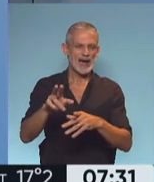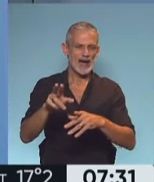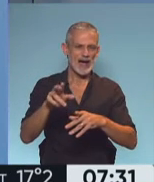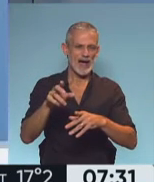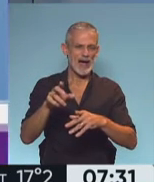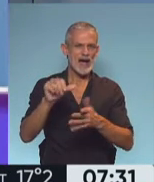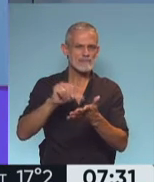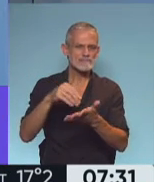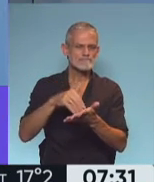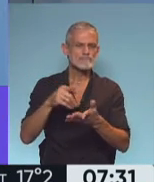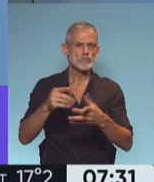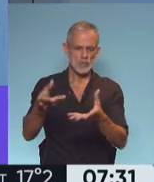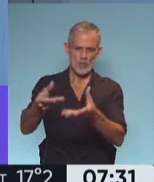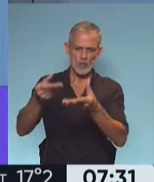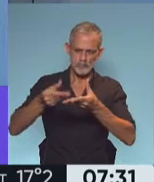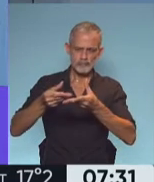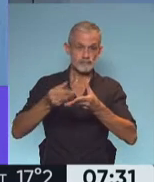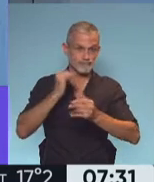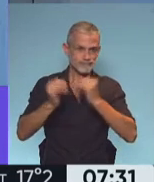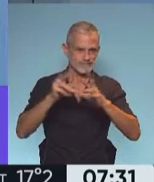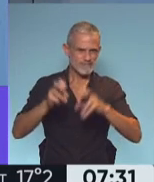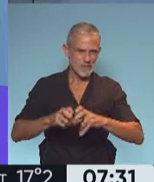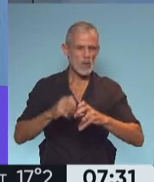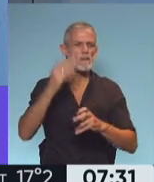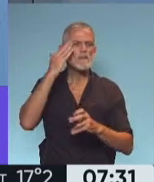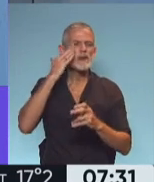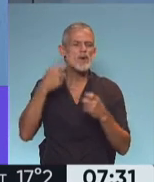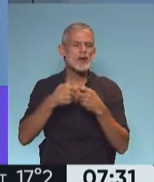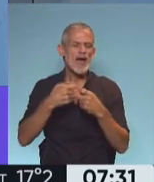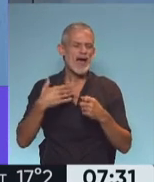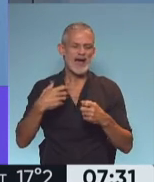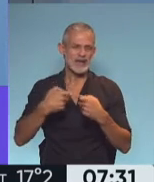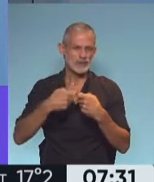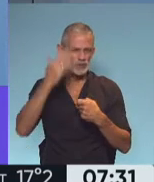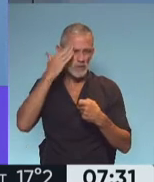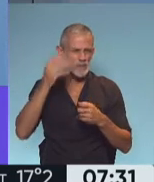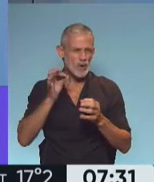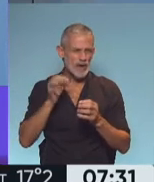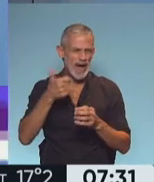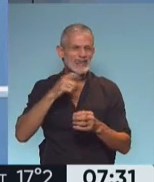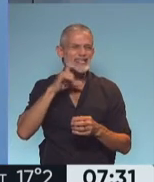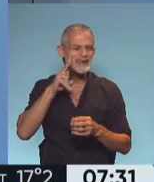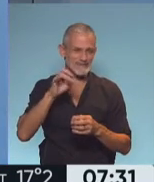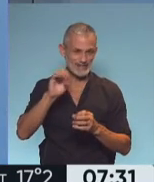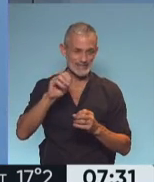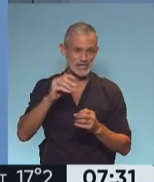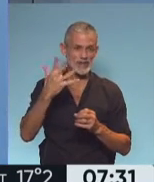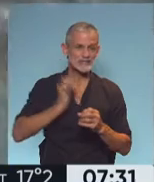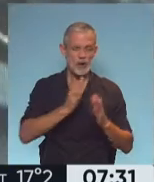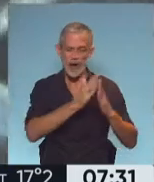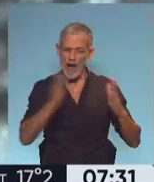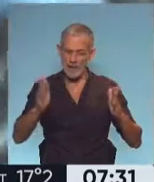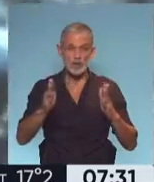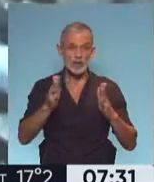el expediente que fue iniciado por memoria activa en 1999 cinco años después del atentado en esto qué significa